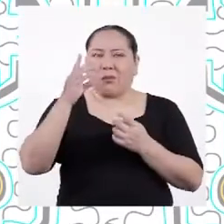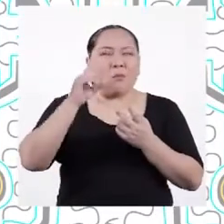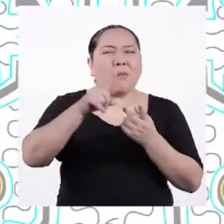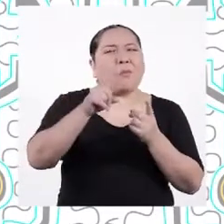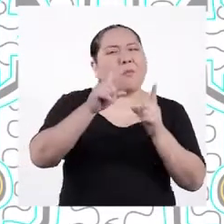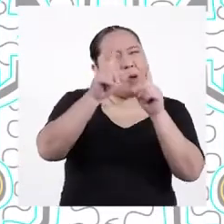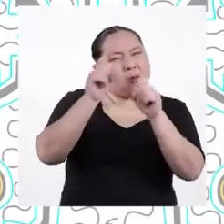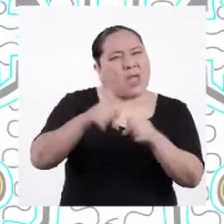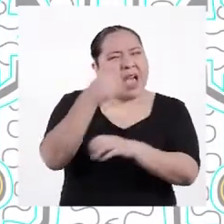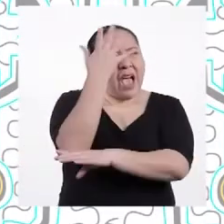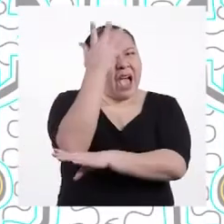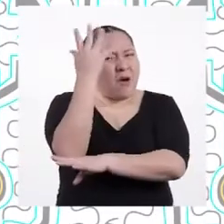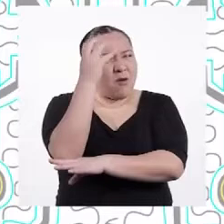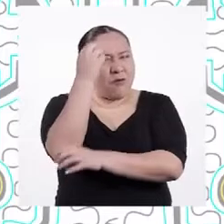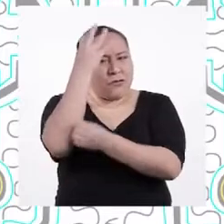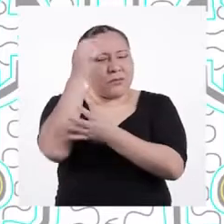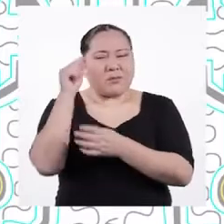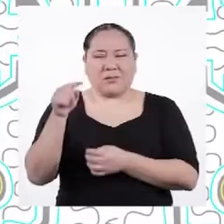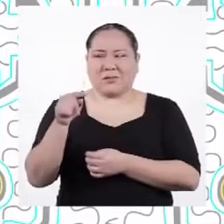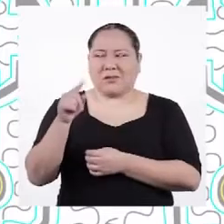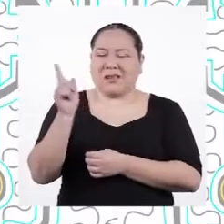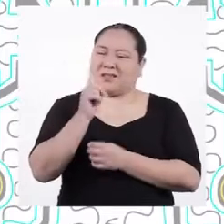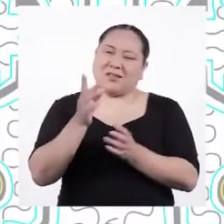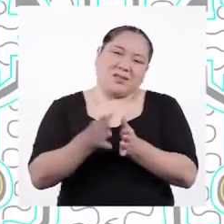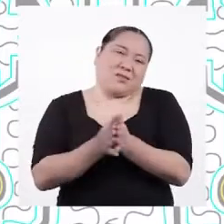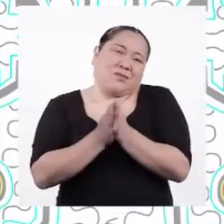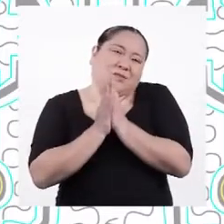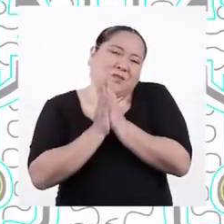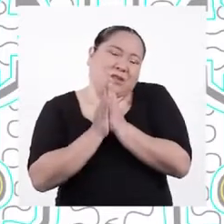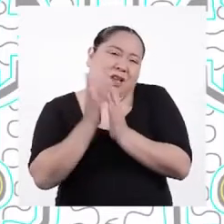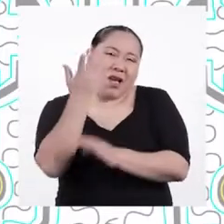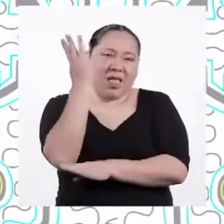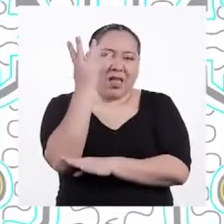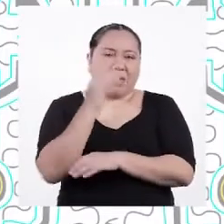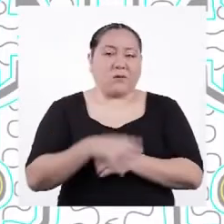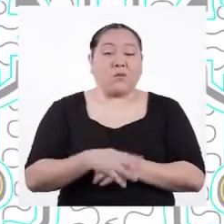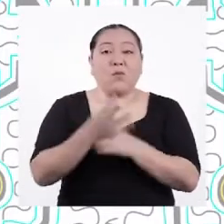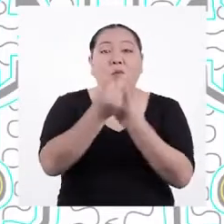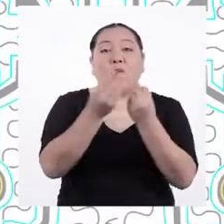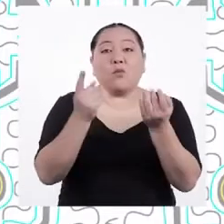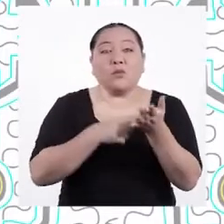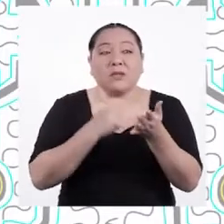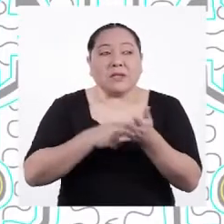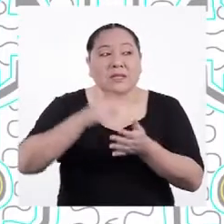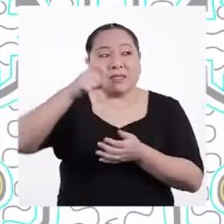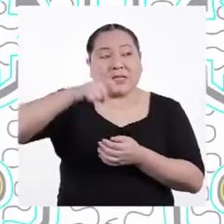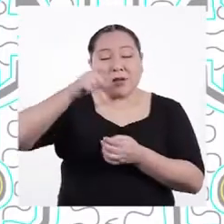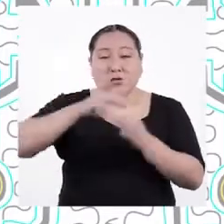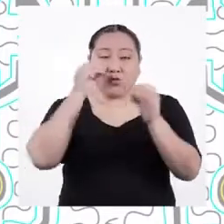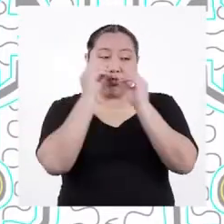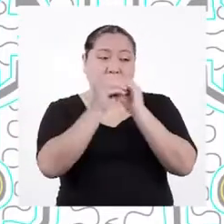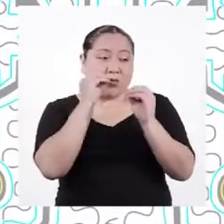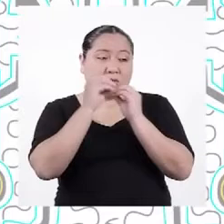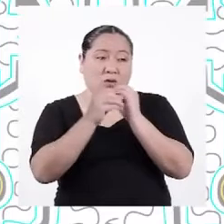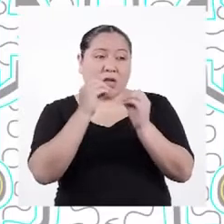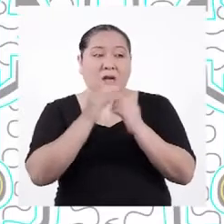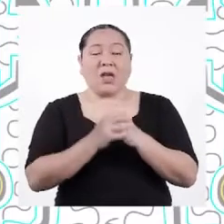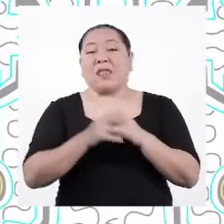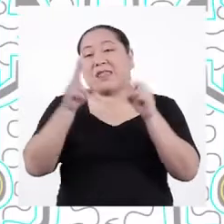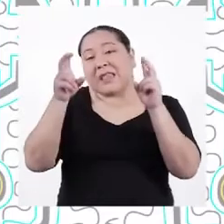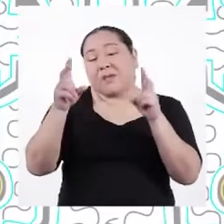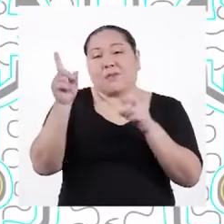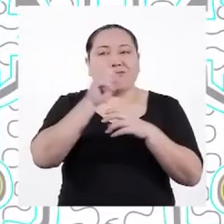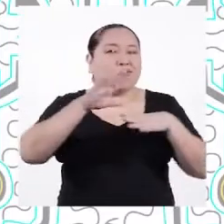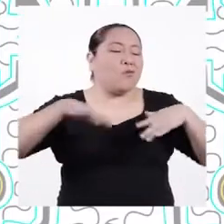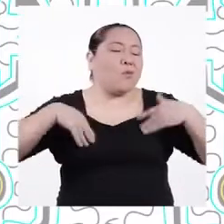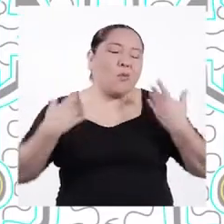esa información no es posible pedírsela al árbol. Muchas veces tenemos que enfrentarnos a situaciones en donde no es posible saber